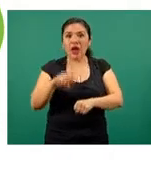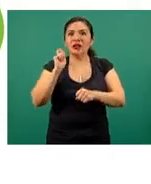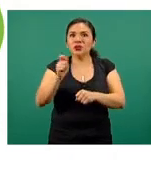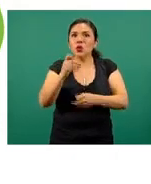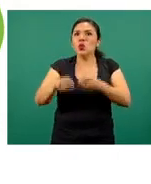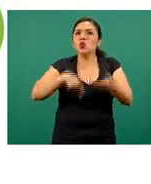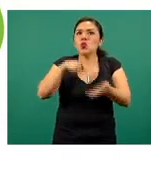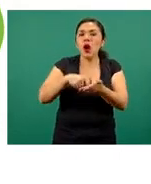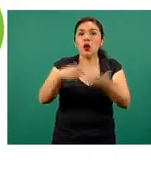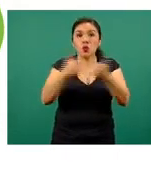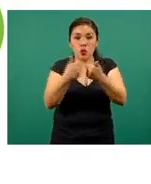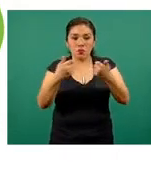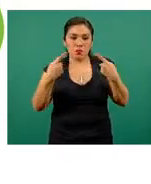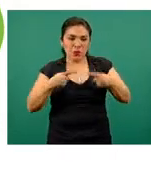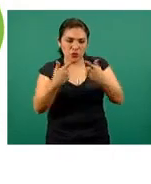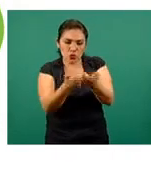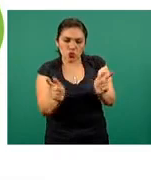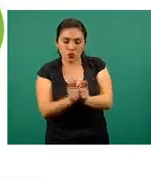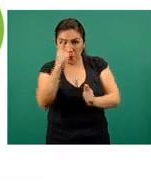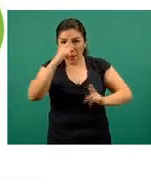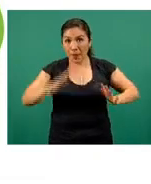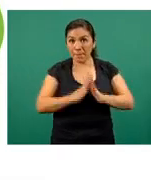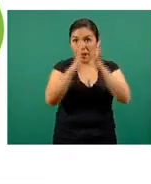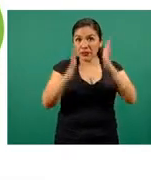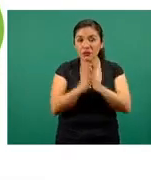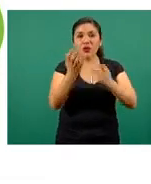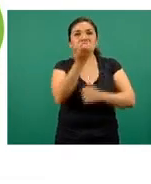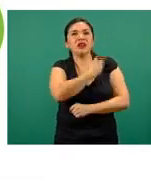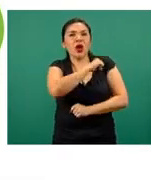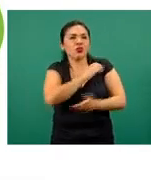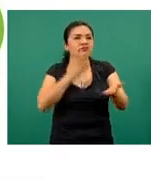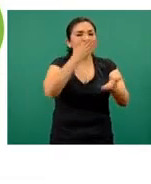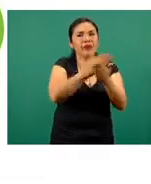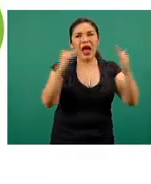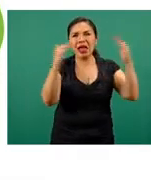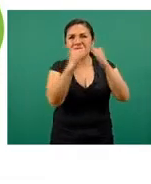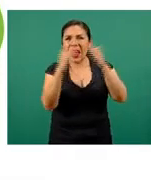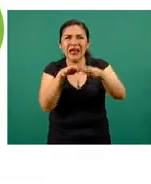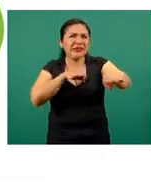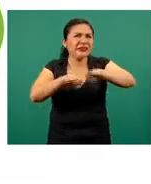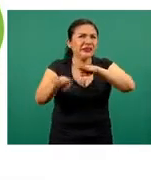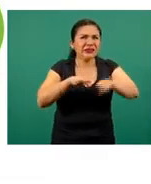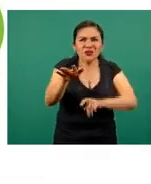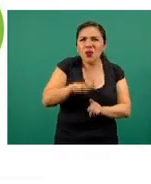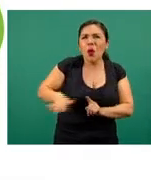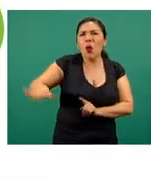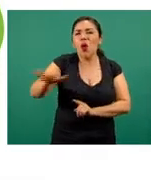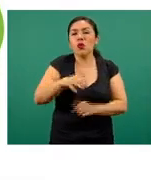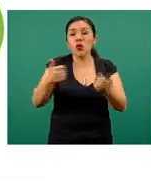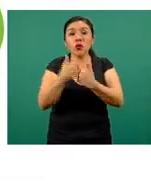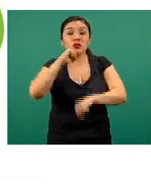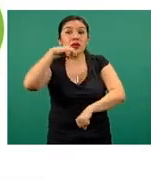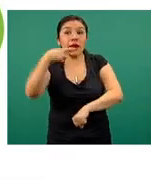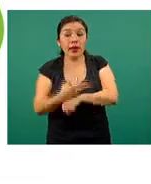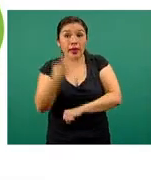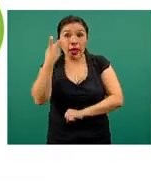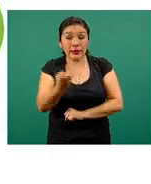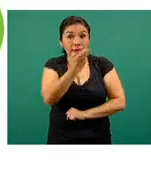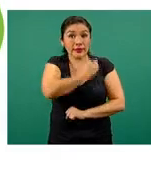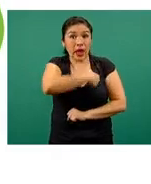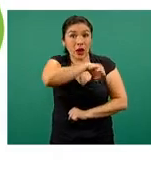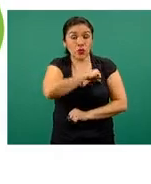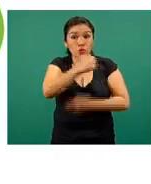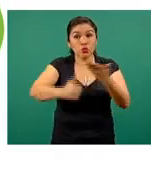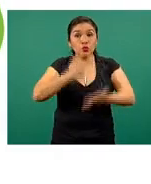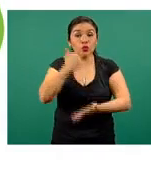las brigadas de participación ciudadana, las brigadas de salud en tu casa y todo el trabajo de campo de la Secretaría de Salud de